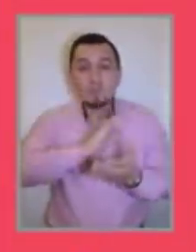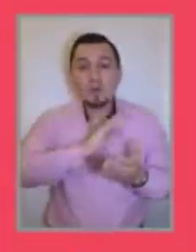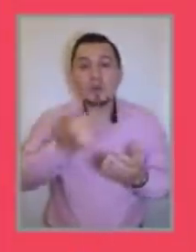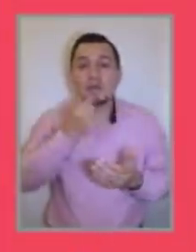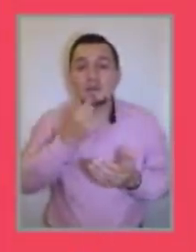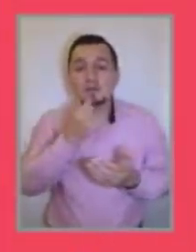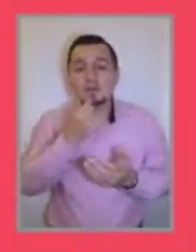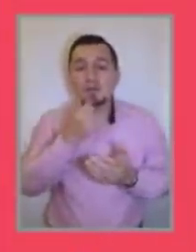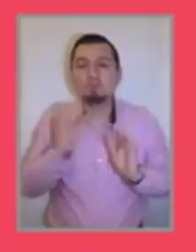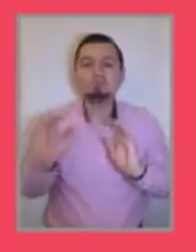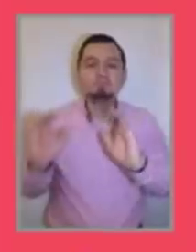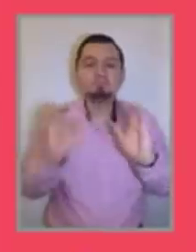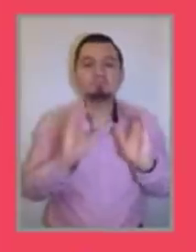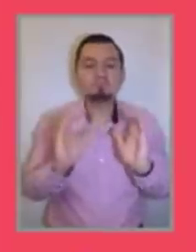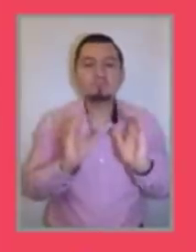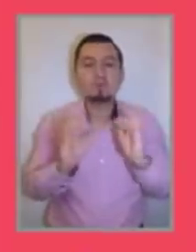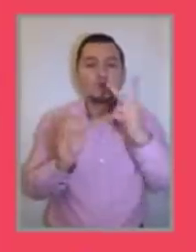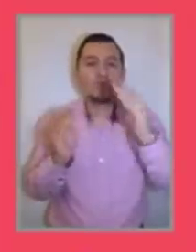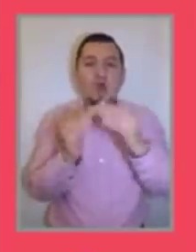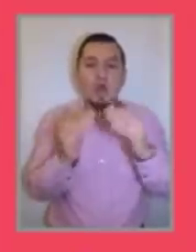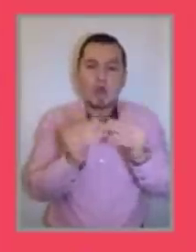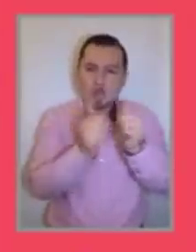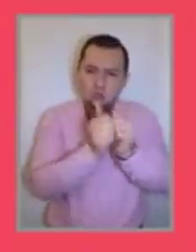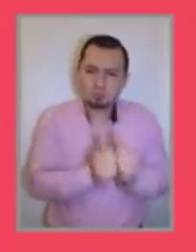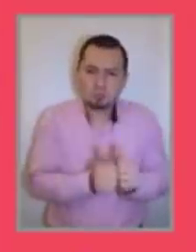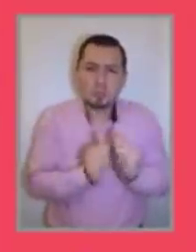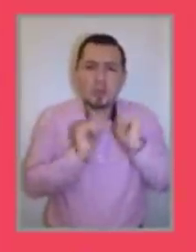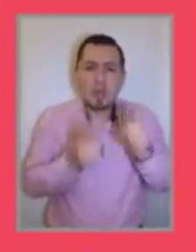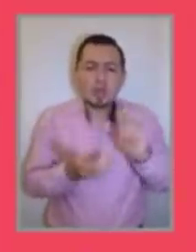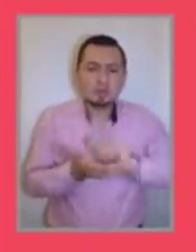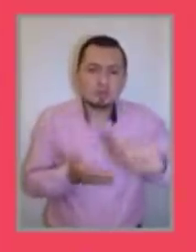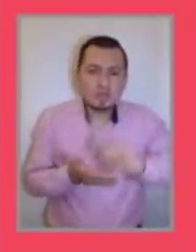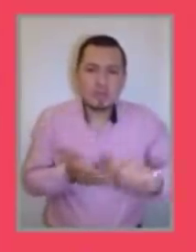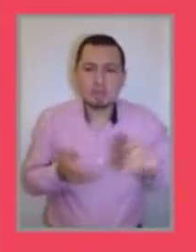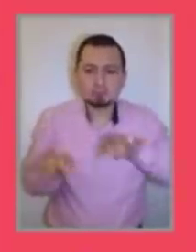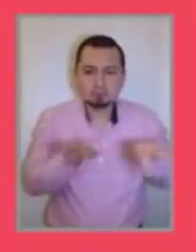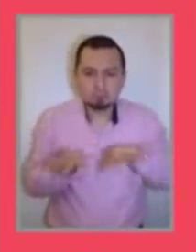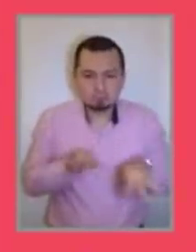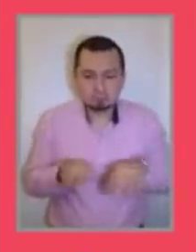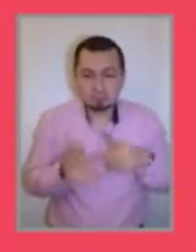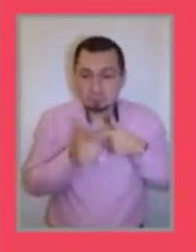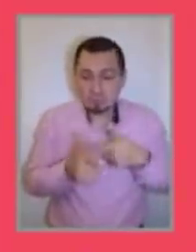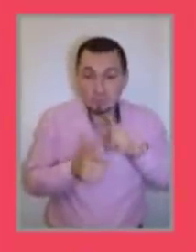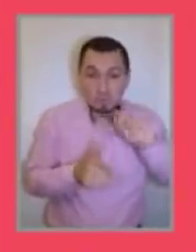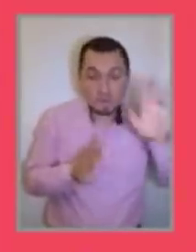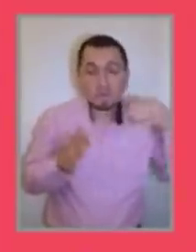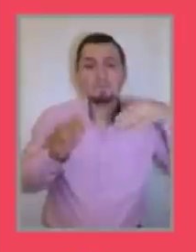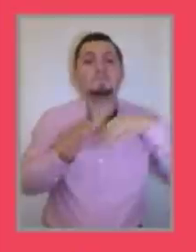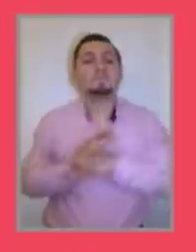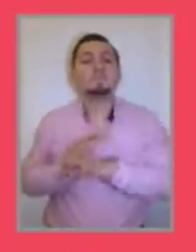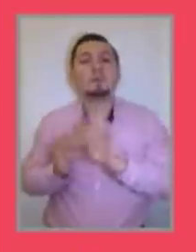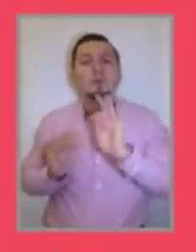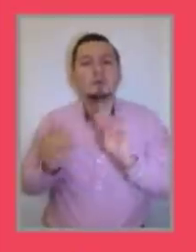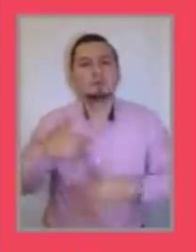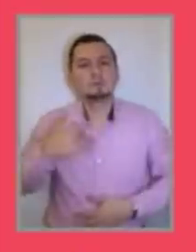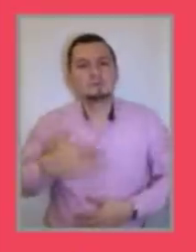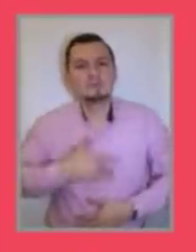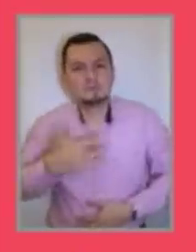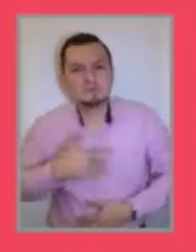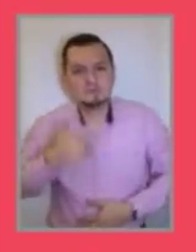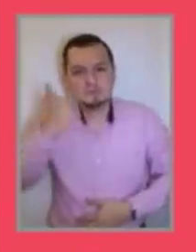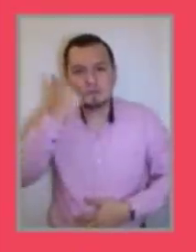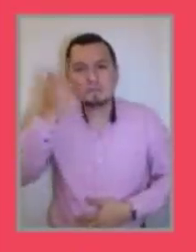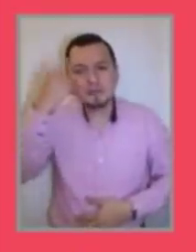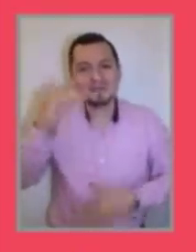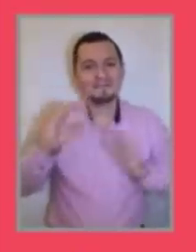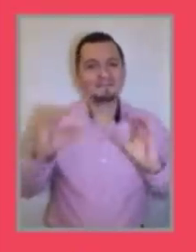pueda estar en su casa mientras que pudiera desarrollar síntomas y eso evita que contagie a sus otros